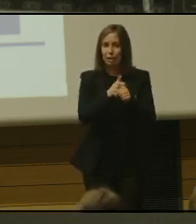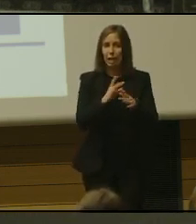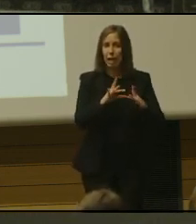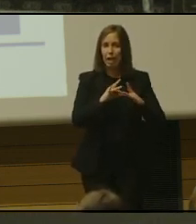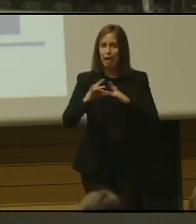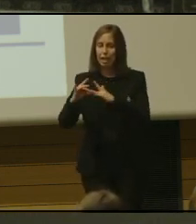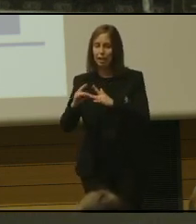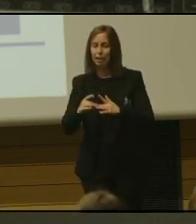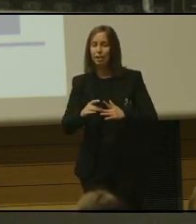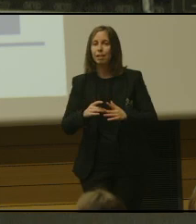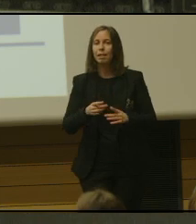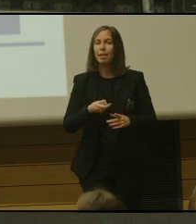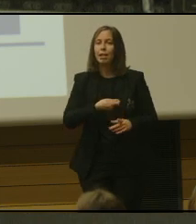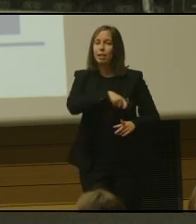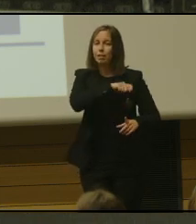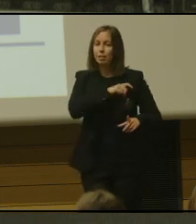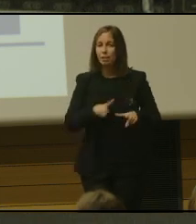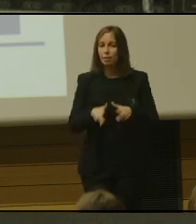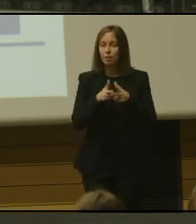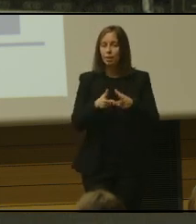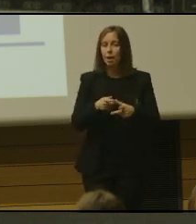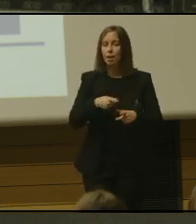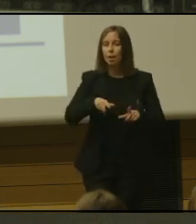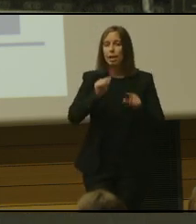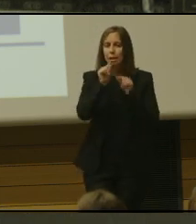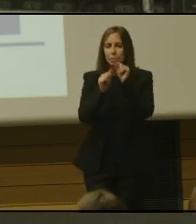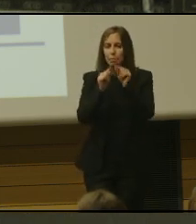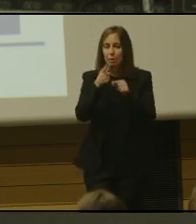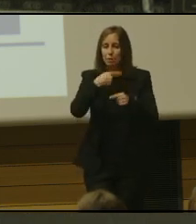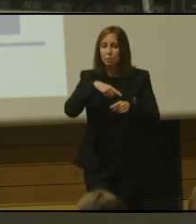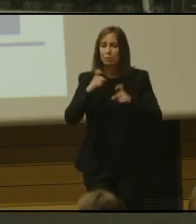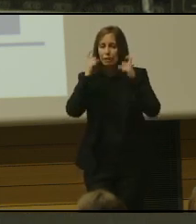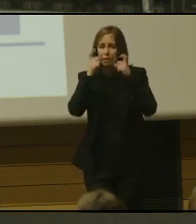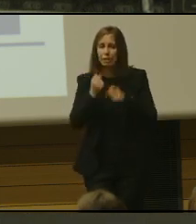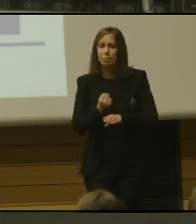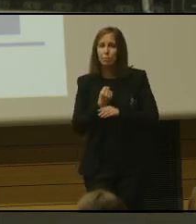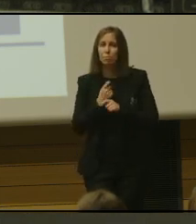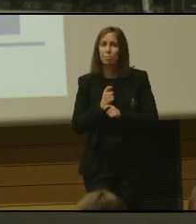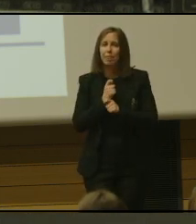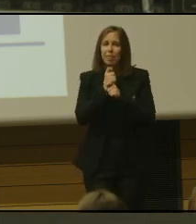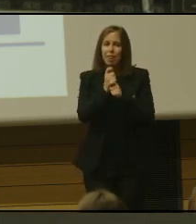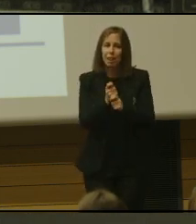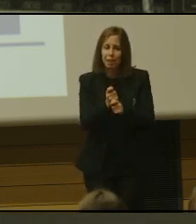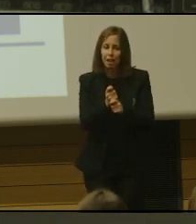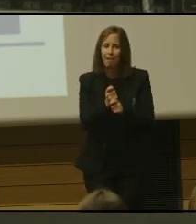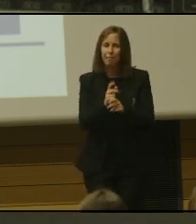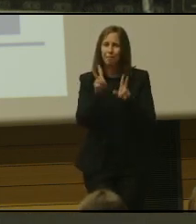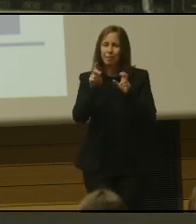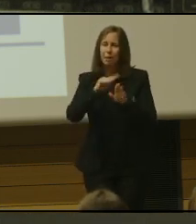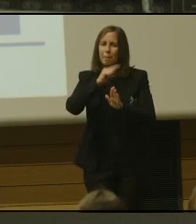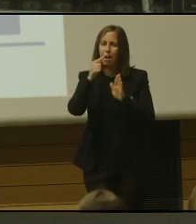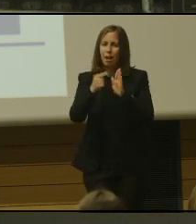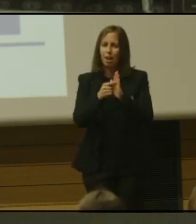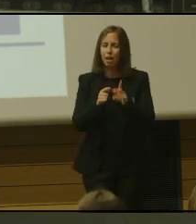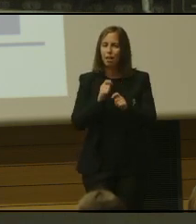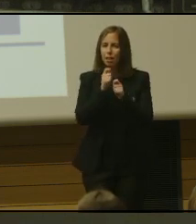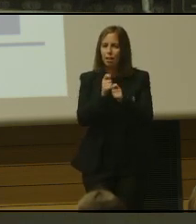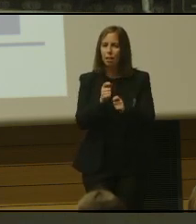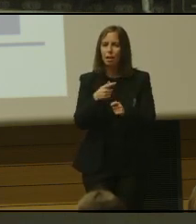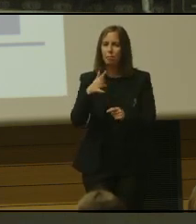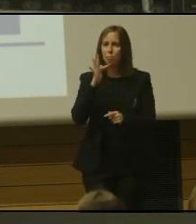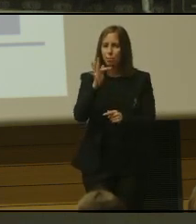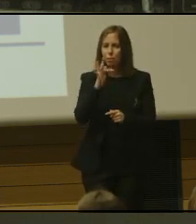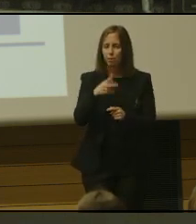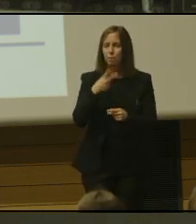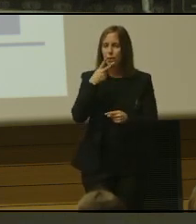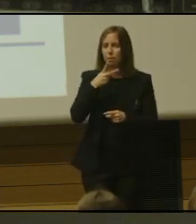Sociedad Española de Epidemiología, en donde intentamos aportar nuestro granito de arena en todo lo que es la legislación sobre control de tabaquismo en